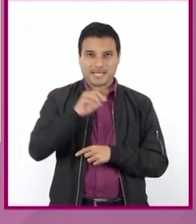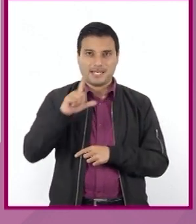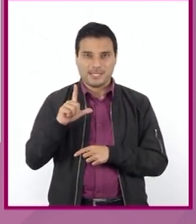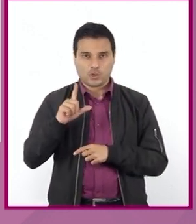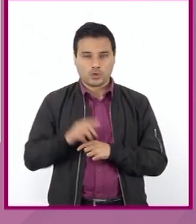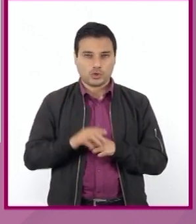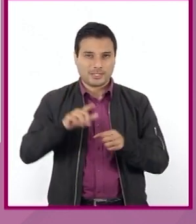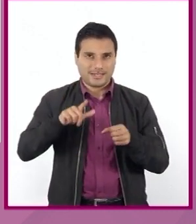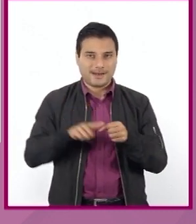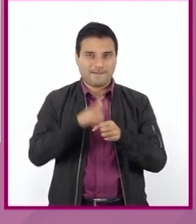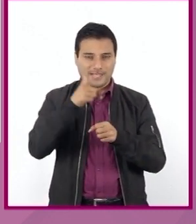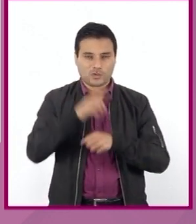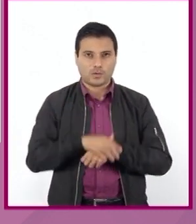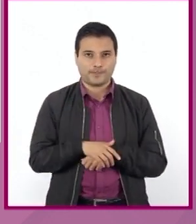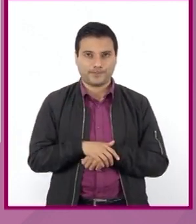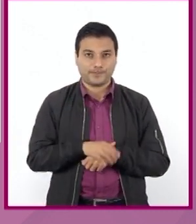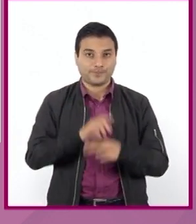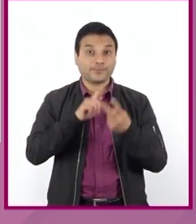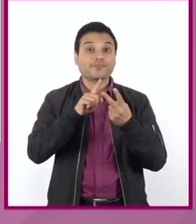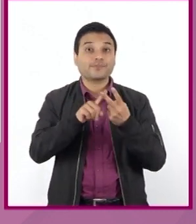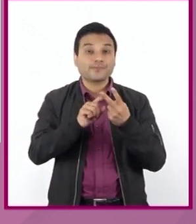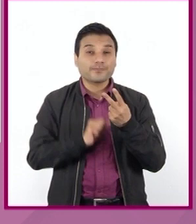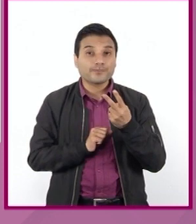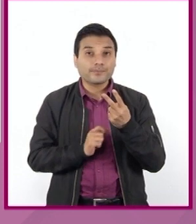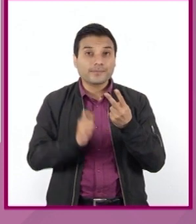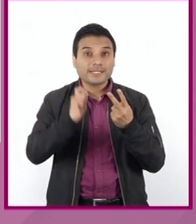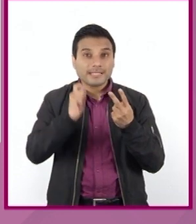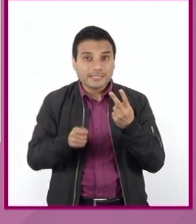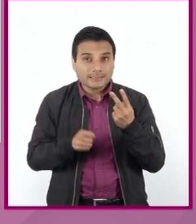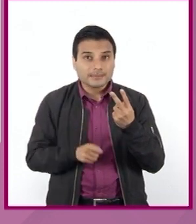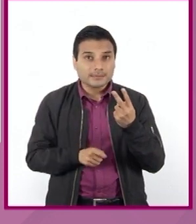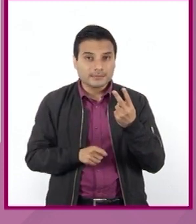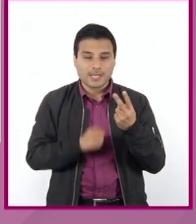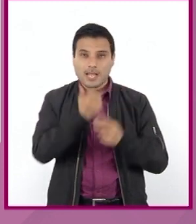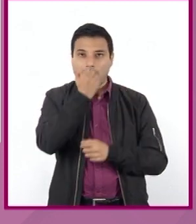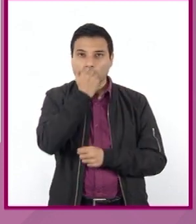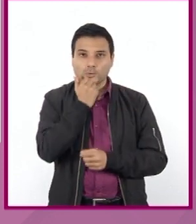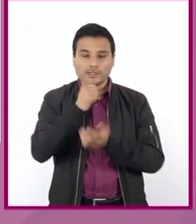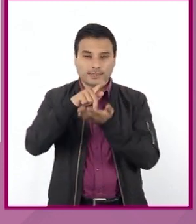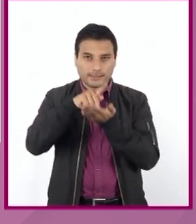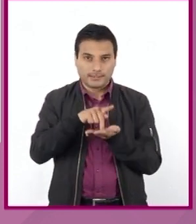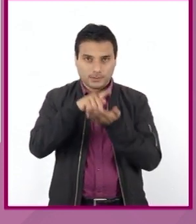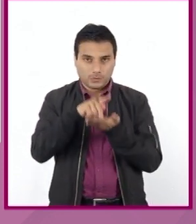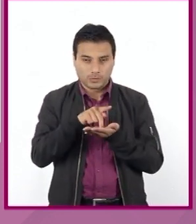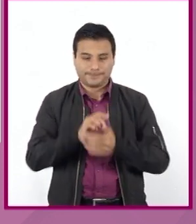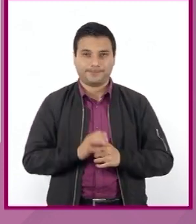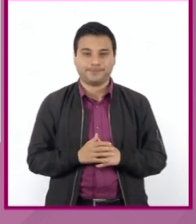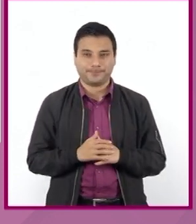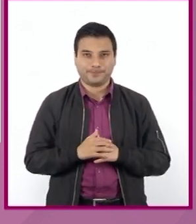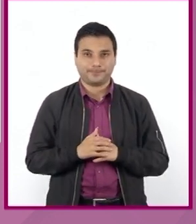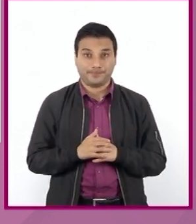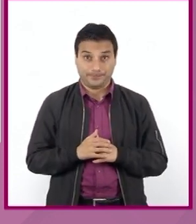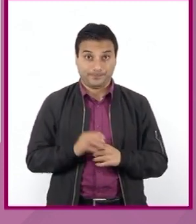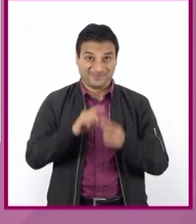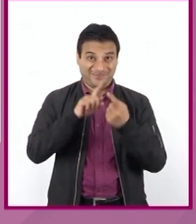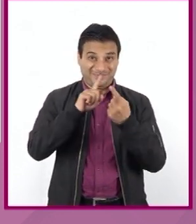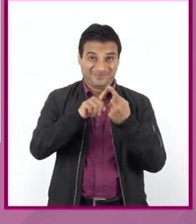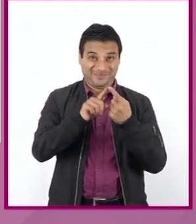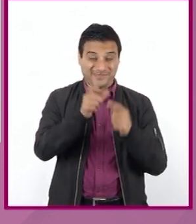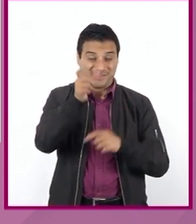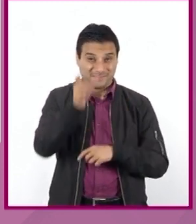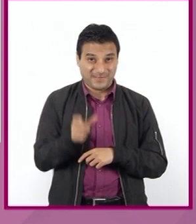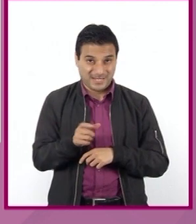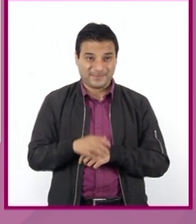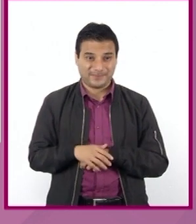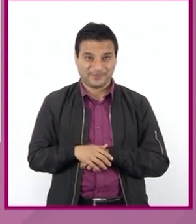consumidos de refresco y la segunda refiere a los kilogramos de azúcar. En la primera fila se